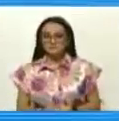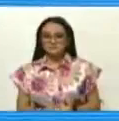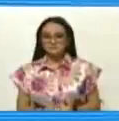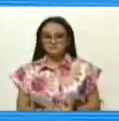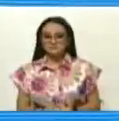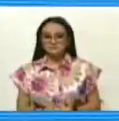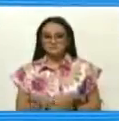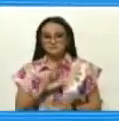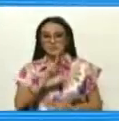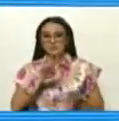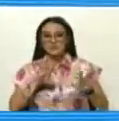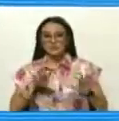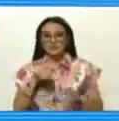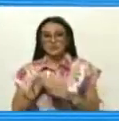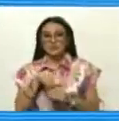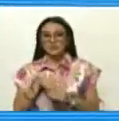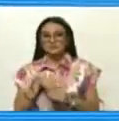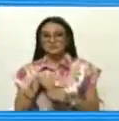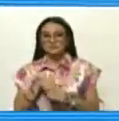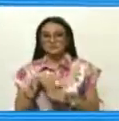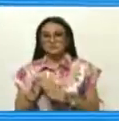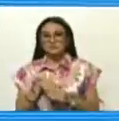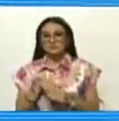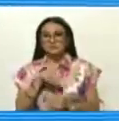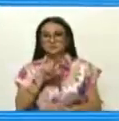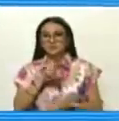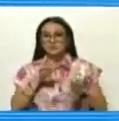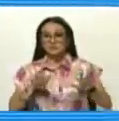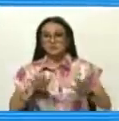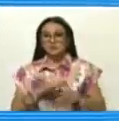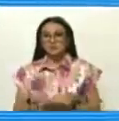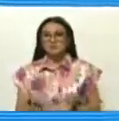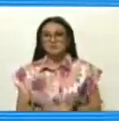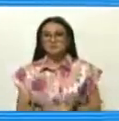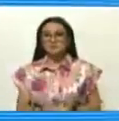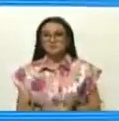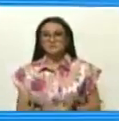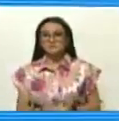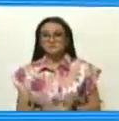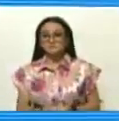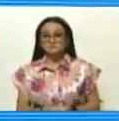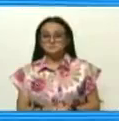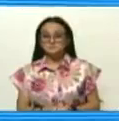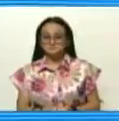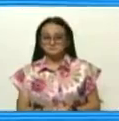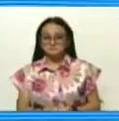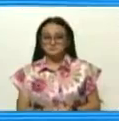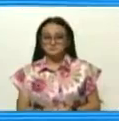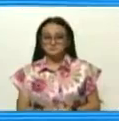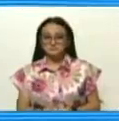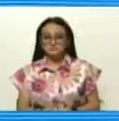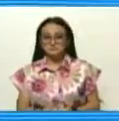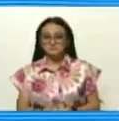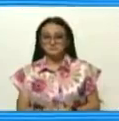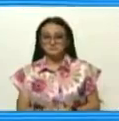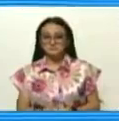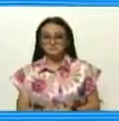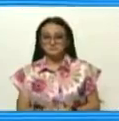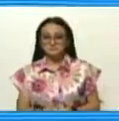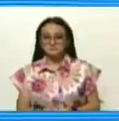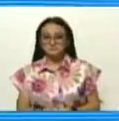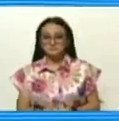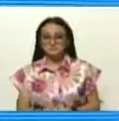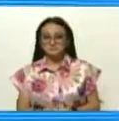29 elecciones hemos hecho. 29. Qué extraña dictadura. Cada vez que